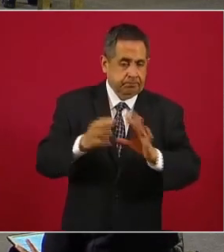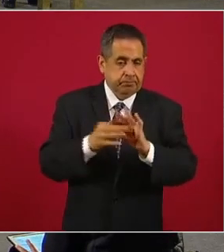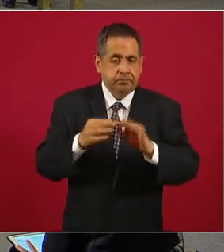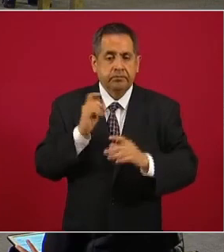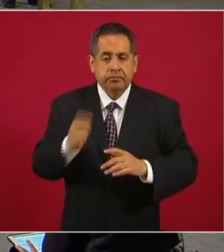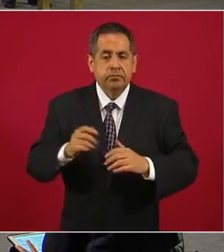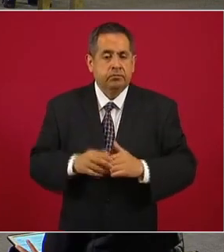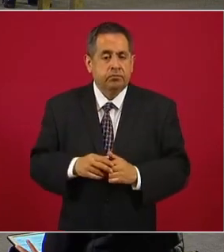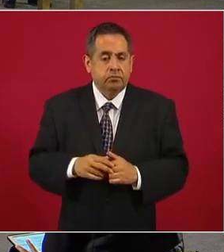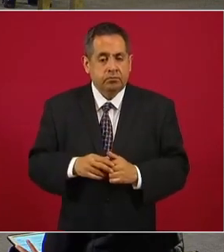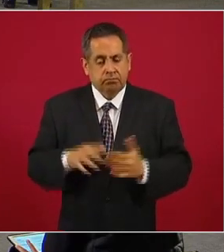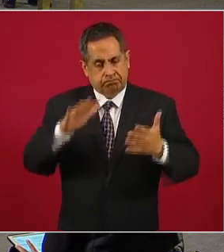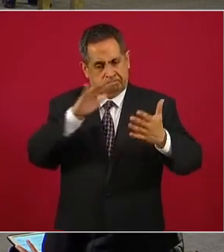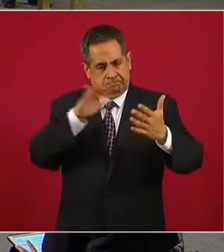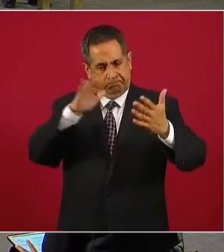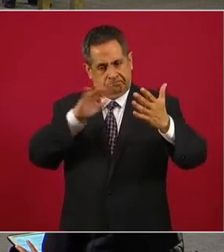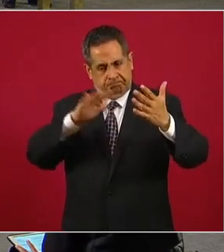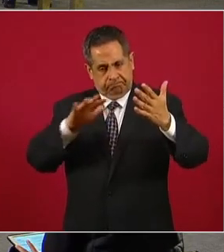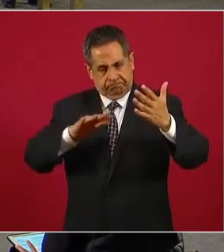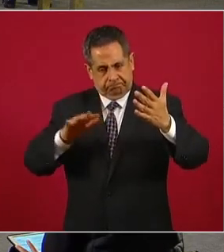lo voy a leer